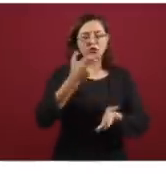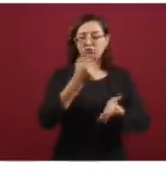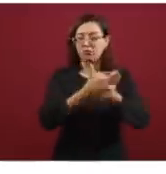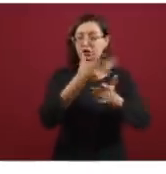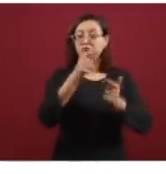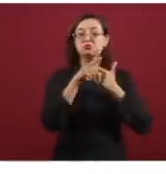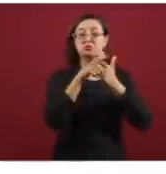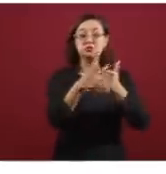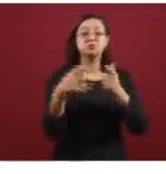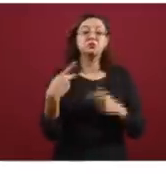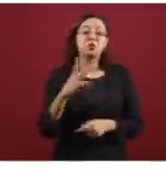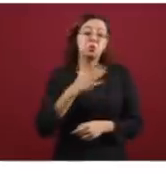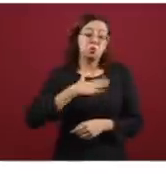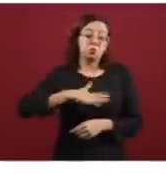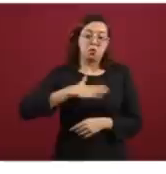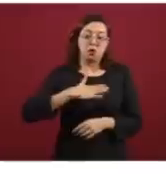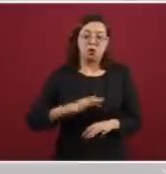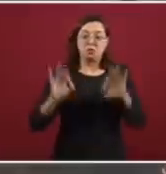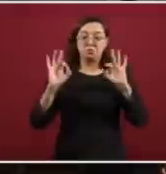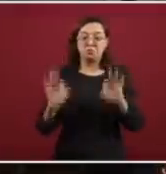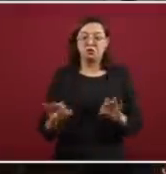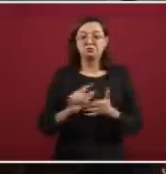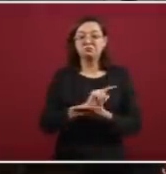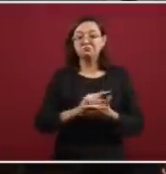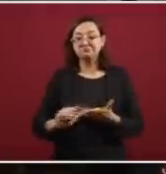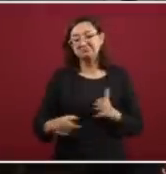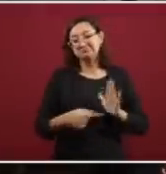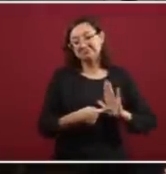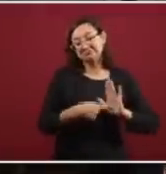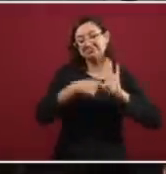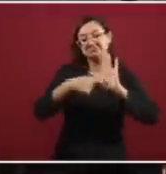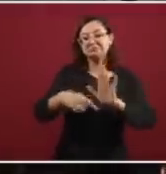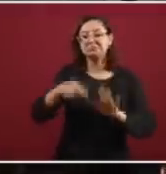bueno, tienen un baño que vale la pena presumirlo.